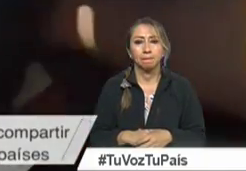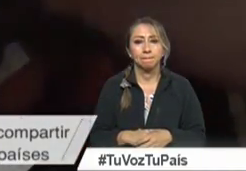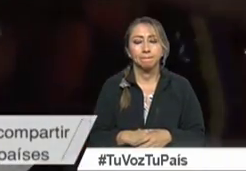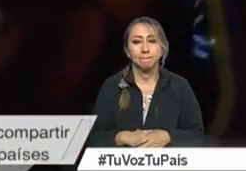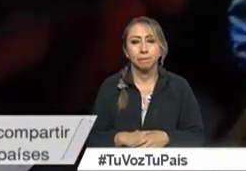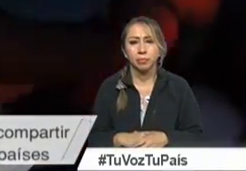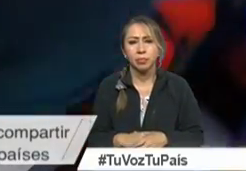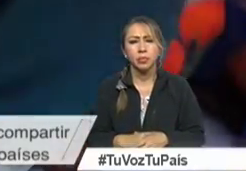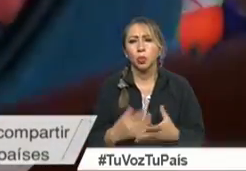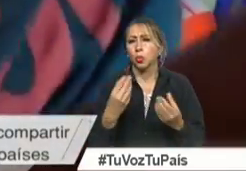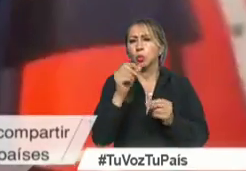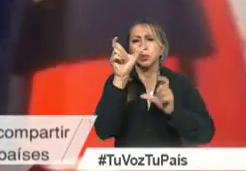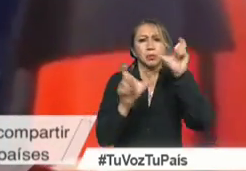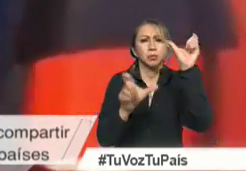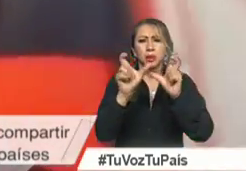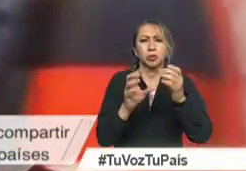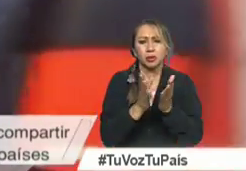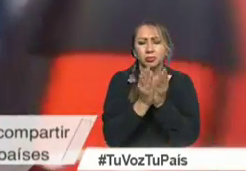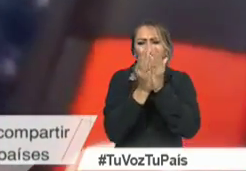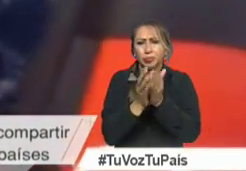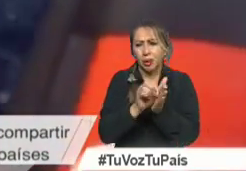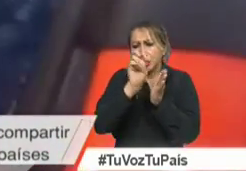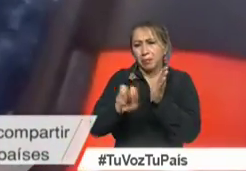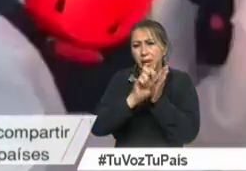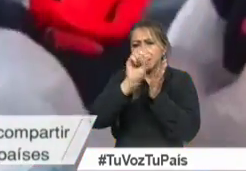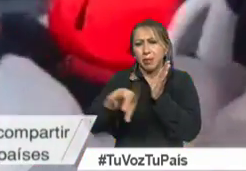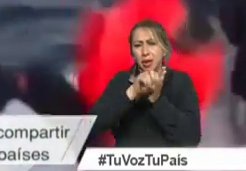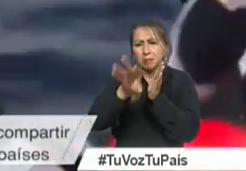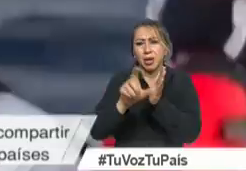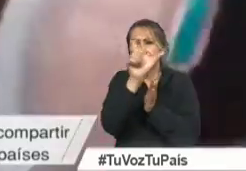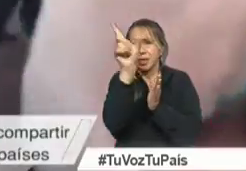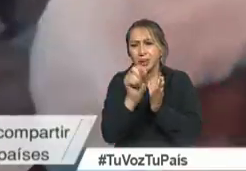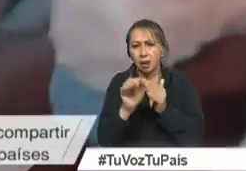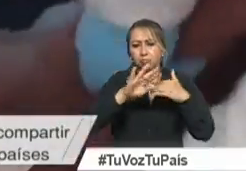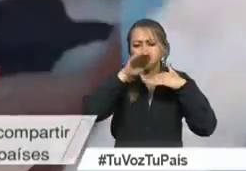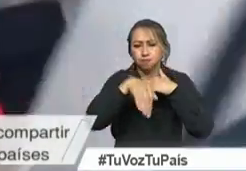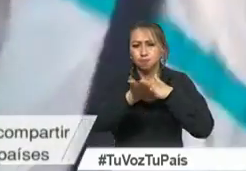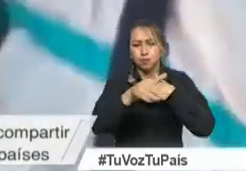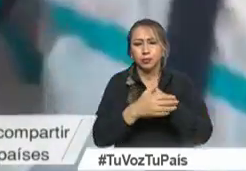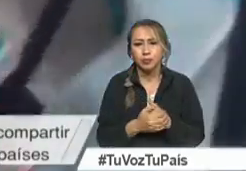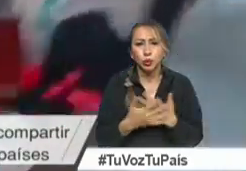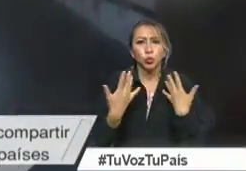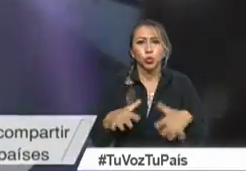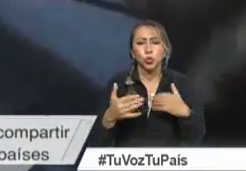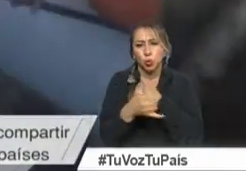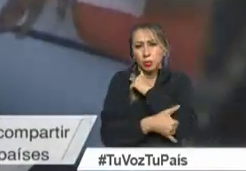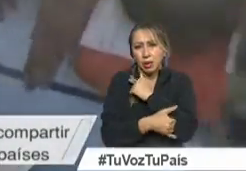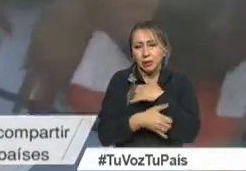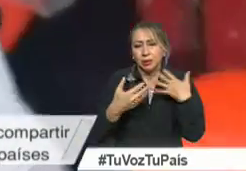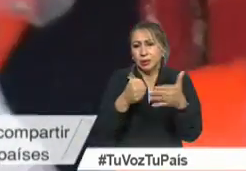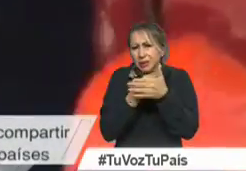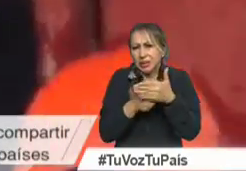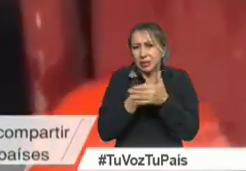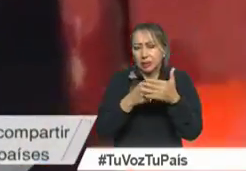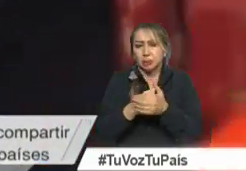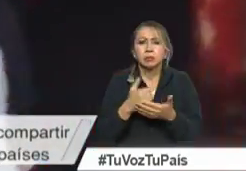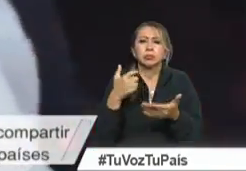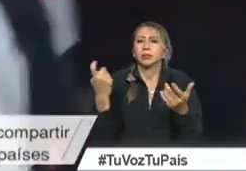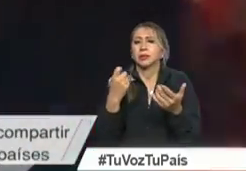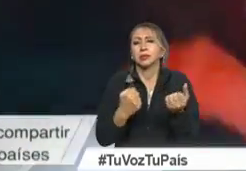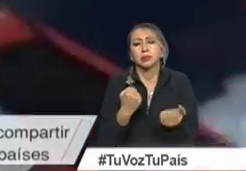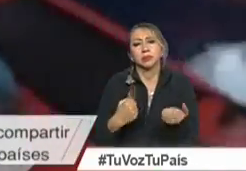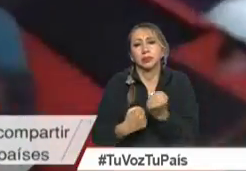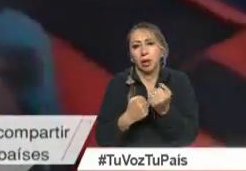miles de migrantes desembarcan cada día en las costas de italia el país se enfrenta a una presión extraordinaria y necesita apoyo